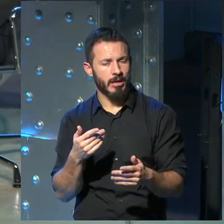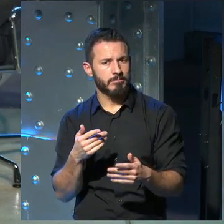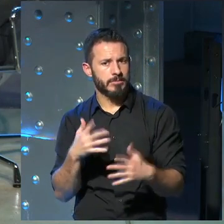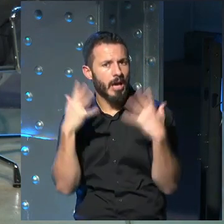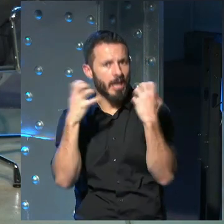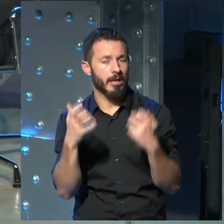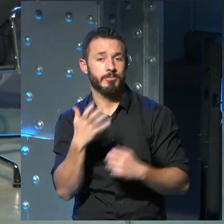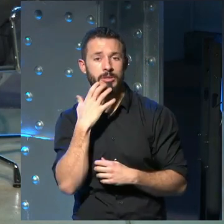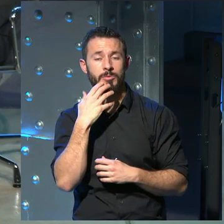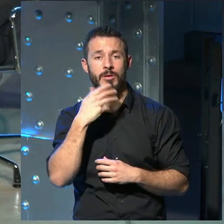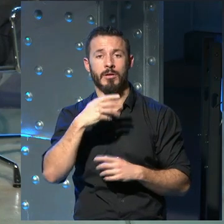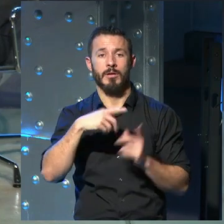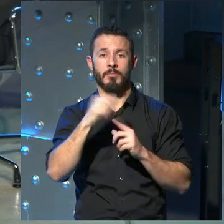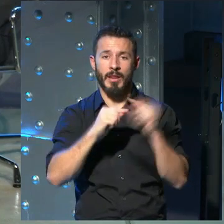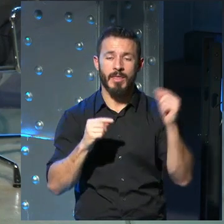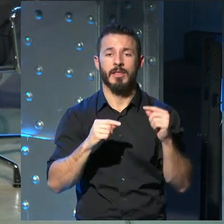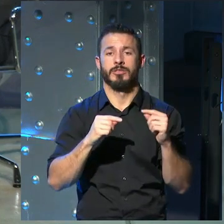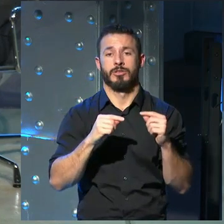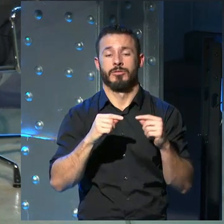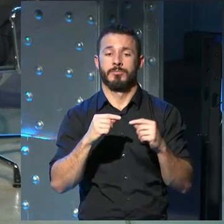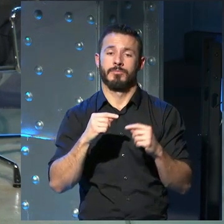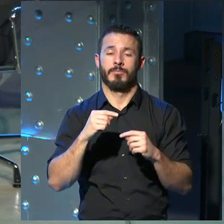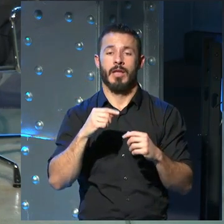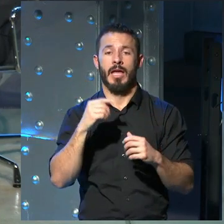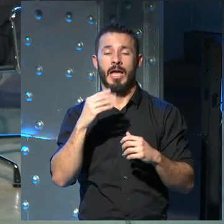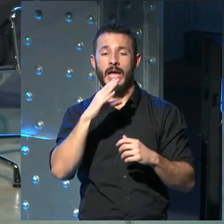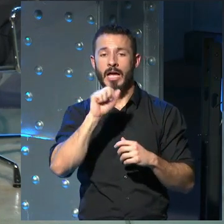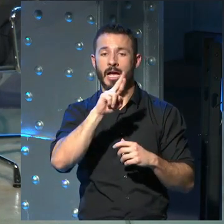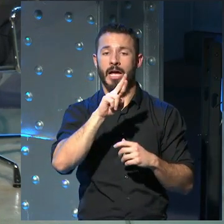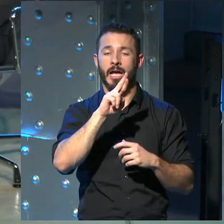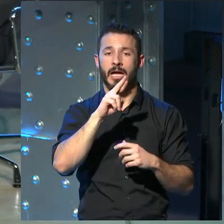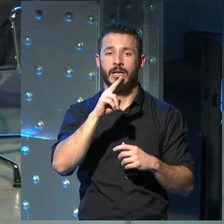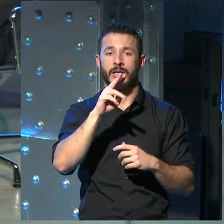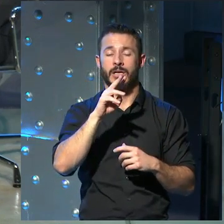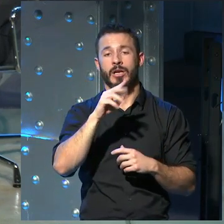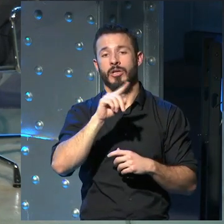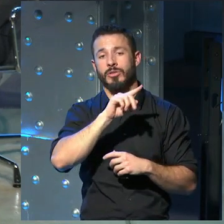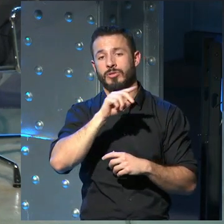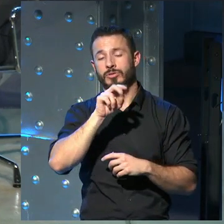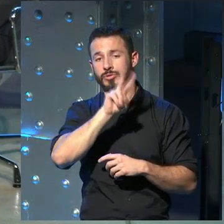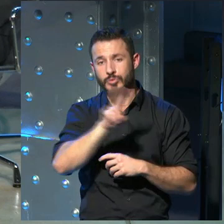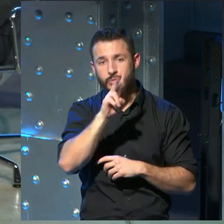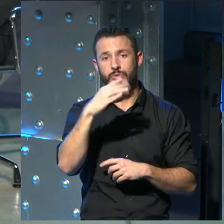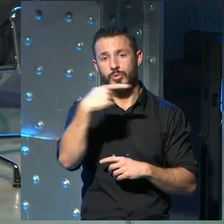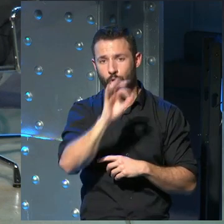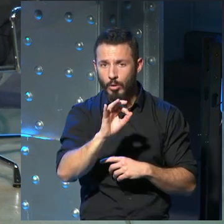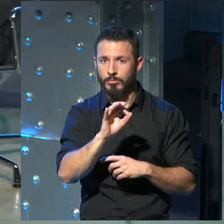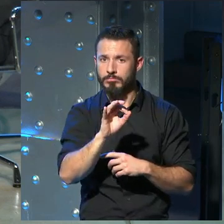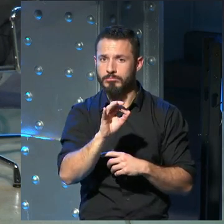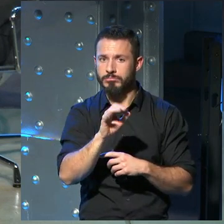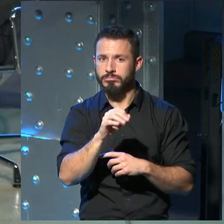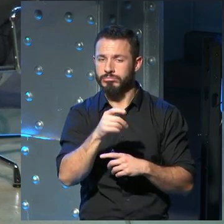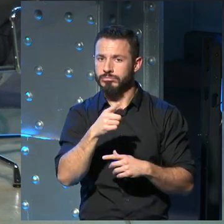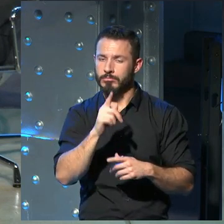¿no? Mercedes con Car2Go también es un buen ejemplo, ¿no? Un servicio de tremendo éxito en España,